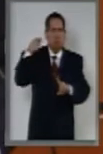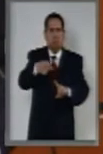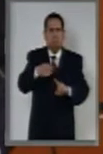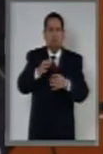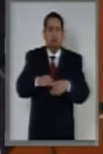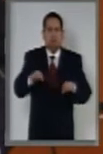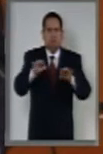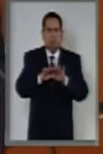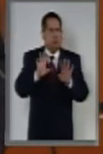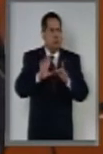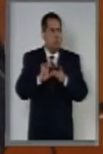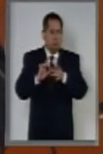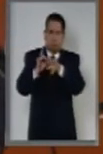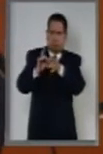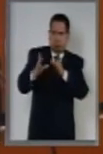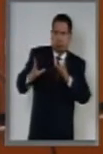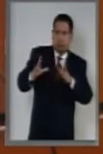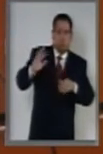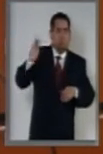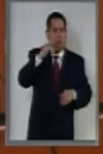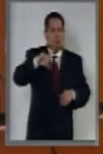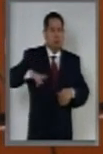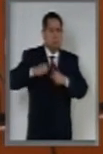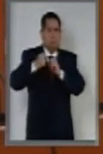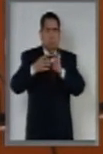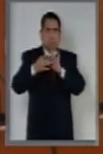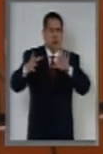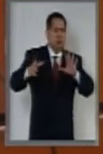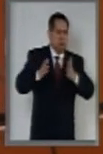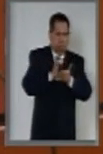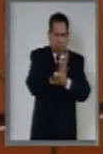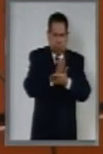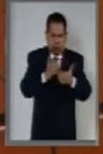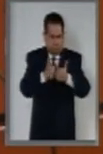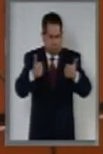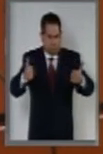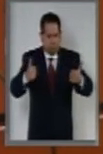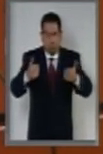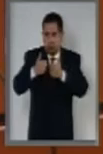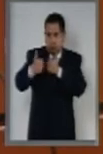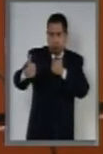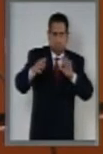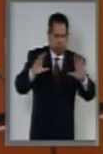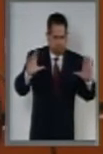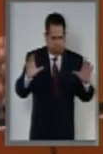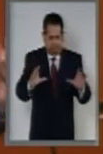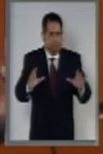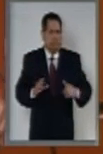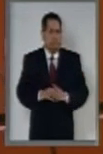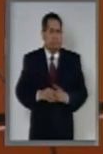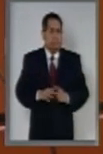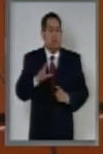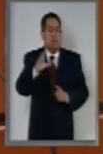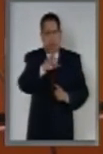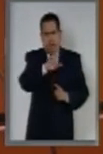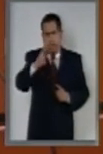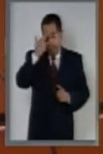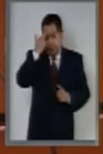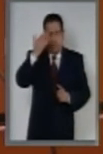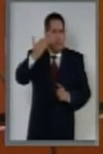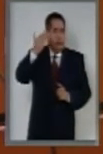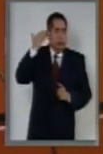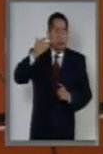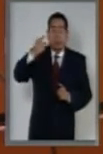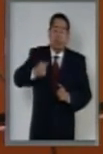de centralizar la función de seguridad pública en el ámbito federal. Hay que recordar cómo la